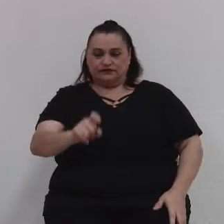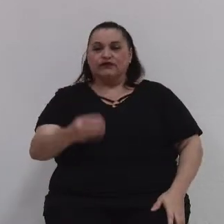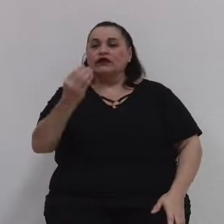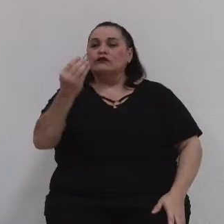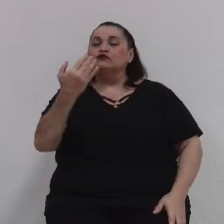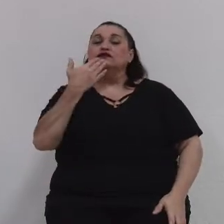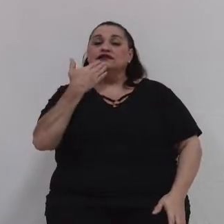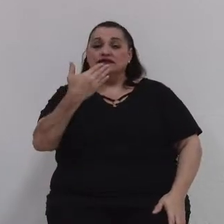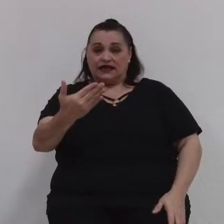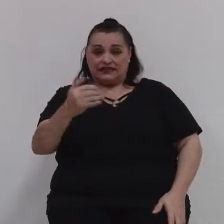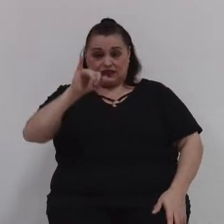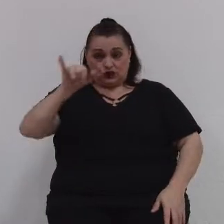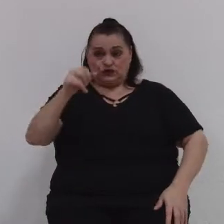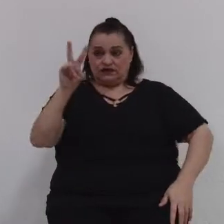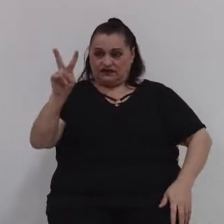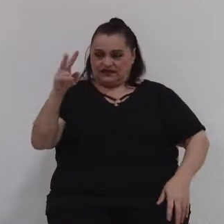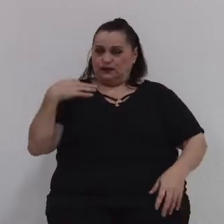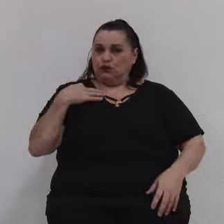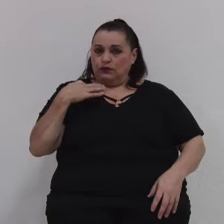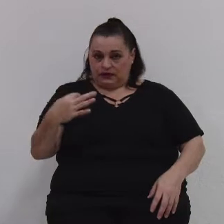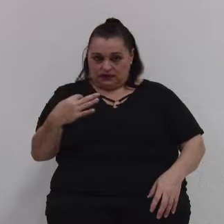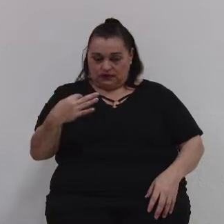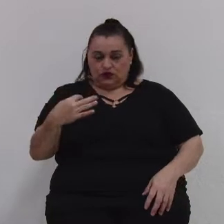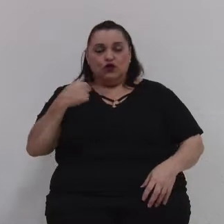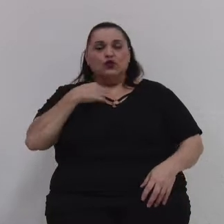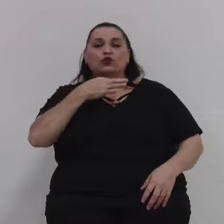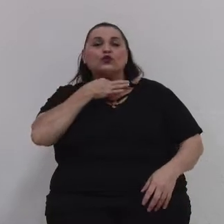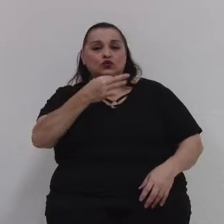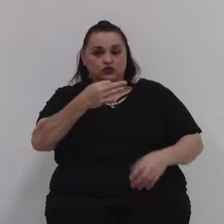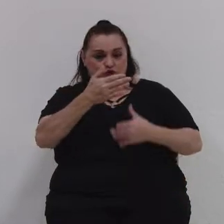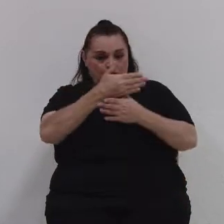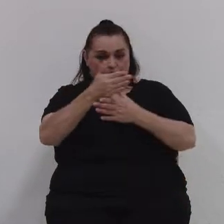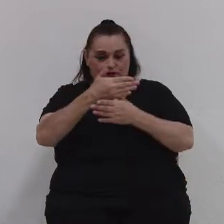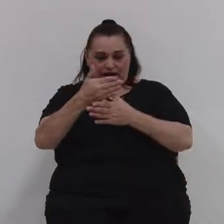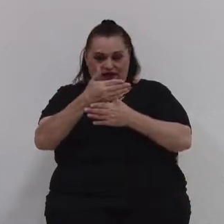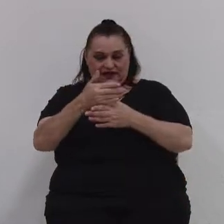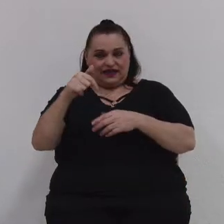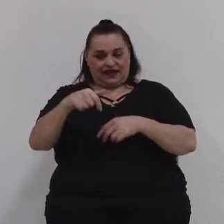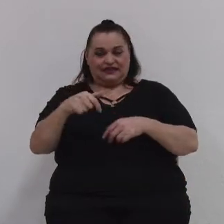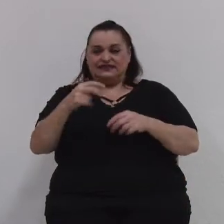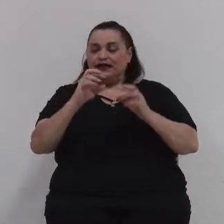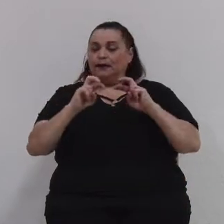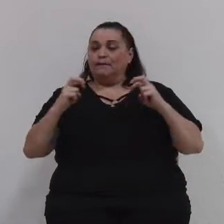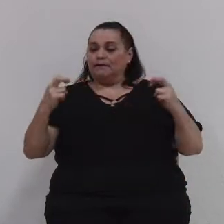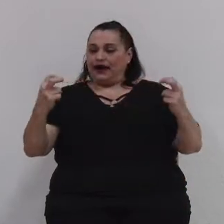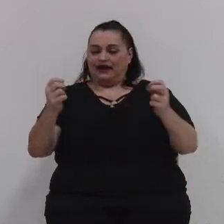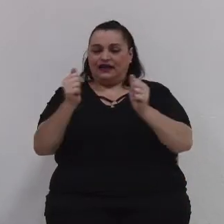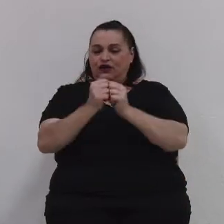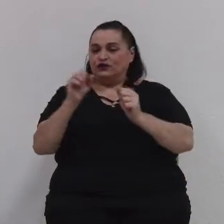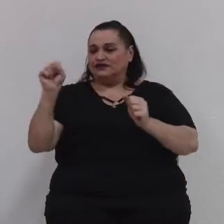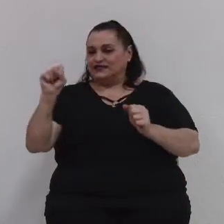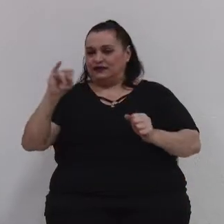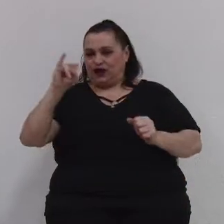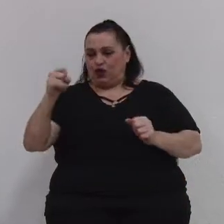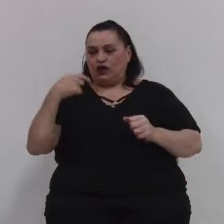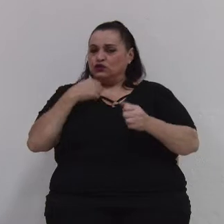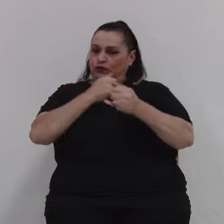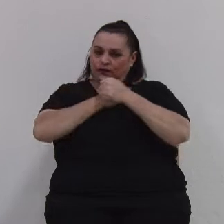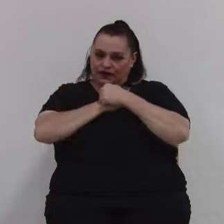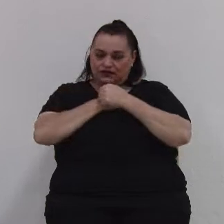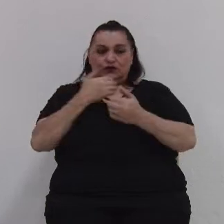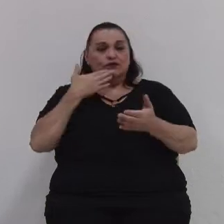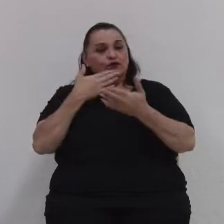Muchísimas gracias, José Vicente, por la invitación, y es un gusto compartir además este panel con Silvia y Jorge, a quienes tanto aprecio.